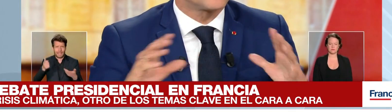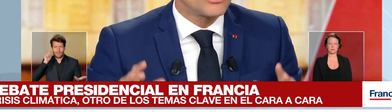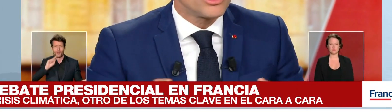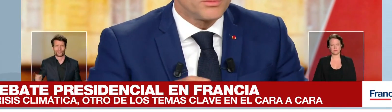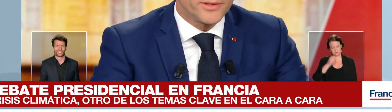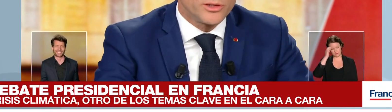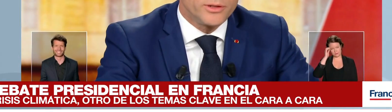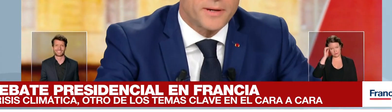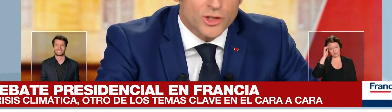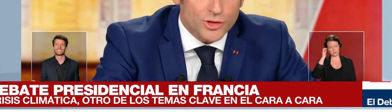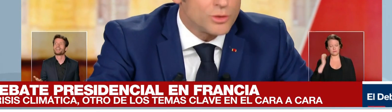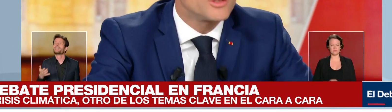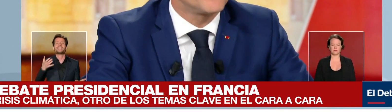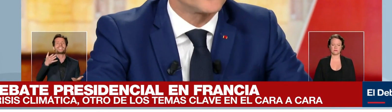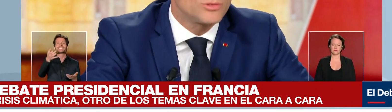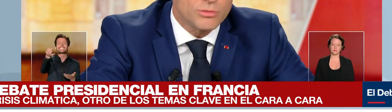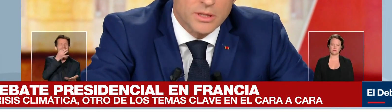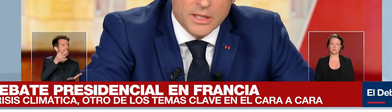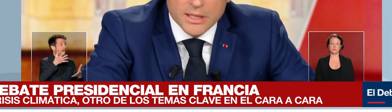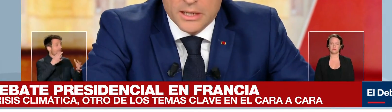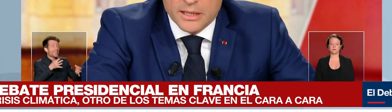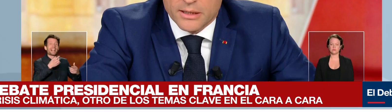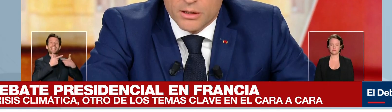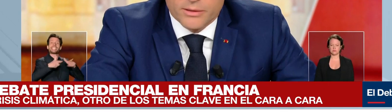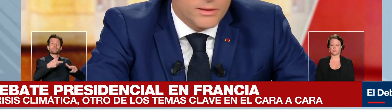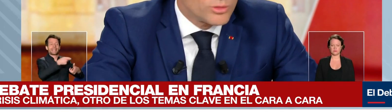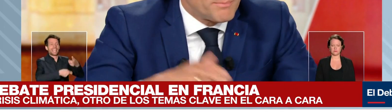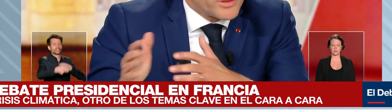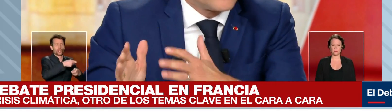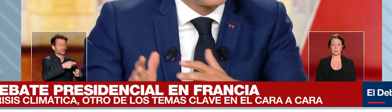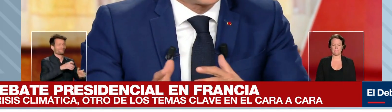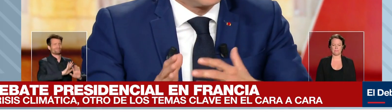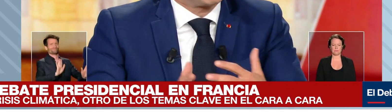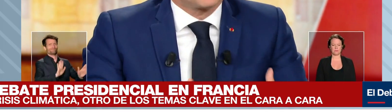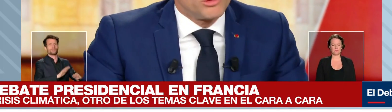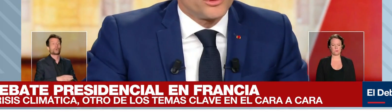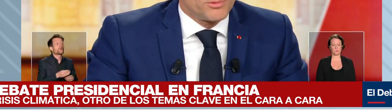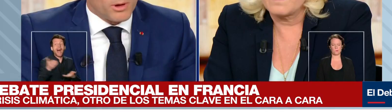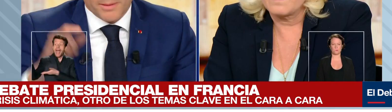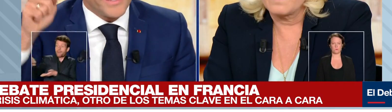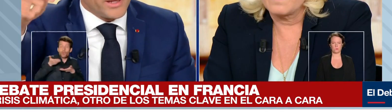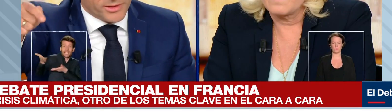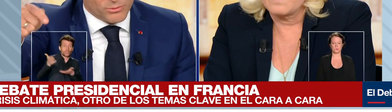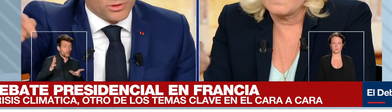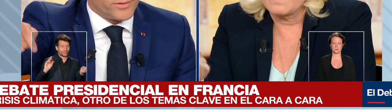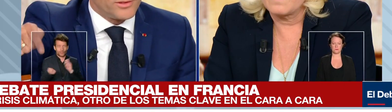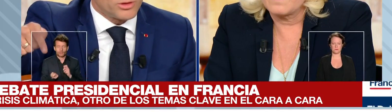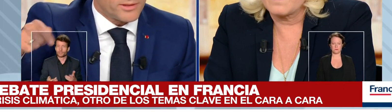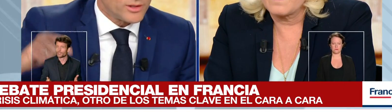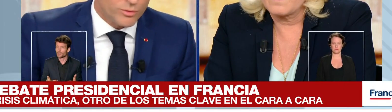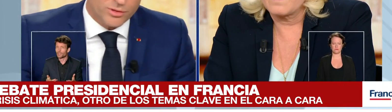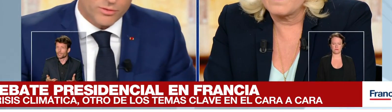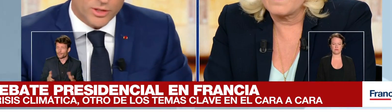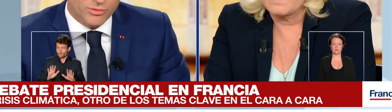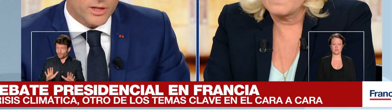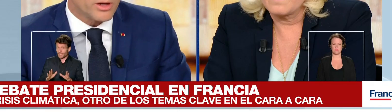Porque cuando usted habla de hablar del modelo económico y de las importaciones que nos prestan más